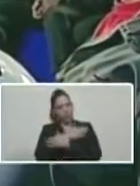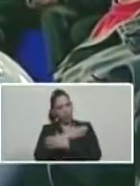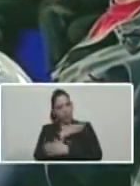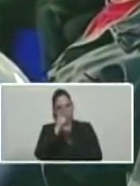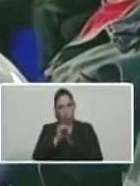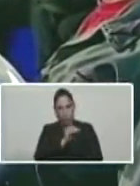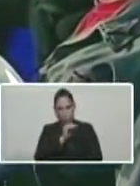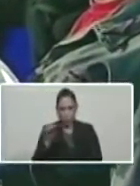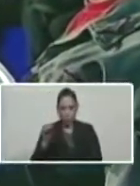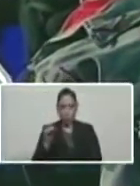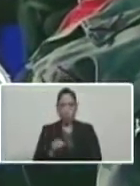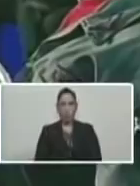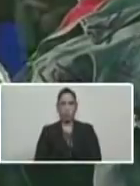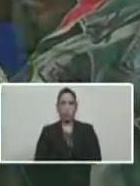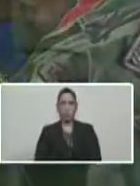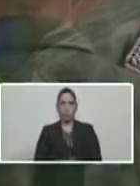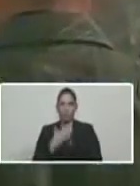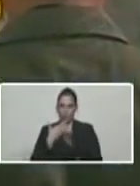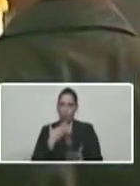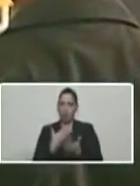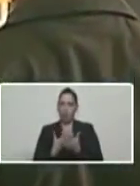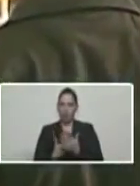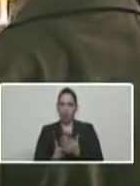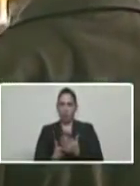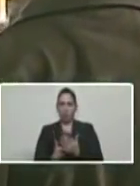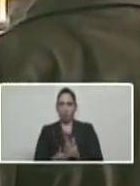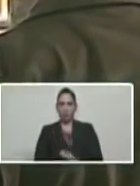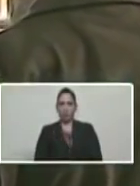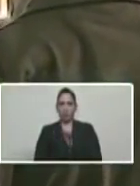bendiga. Gracias, mi comandante en jefe.